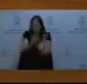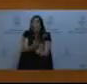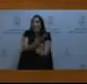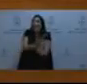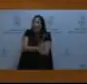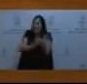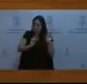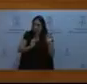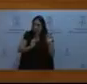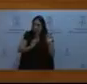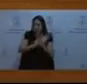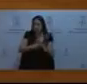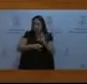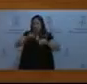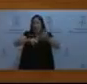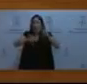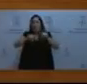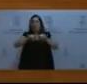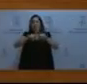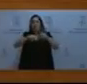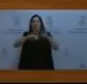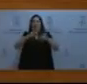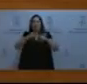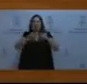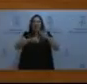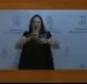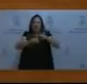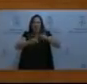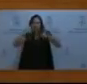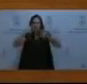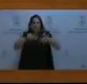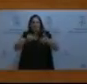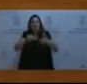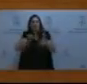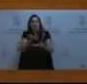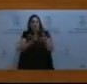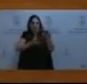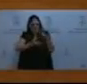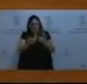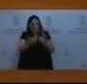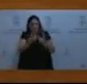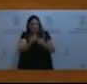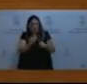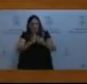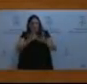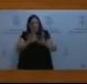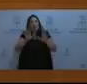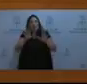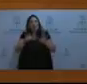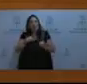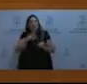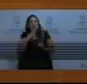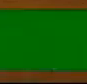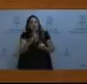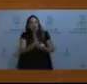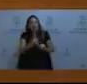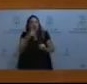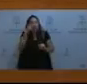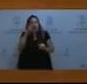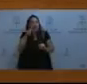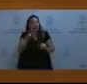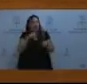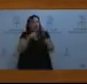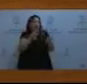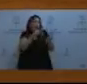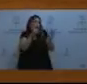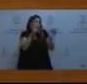autorización estamos hablando de una política de hechos consumados. Yo no niego que haya que colaborar y que haya que seguir. Pero lo que sí le digo, que yo no sé quién le aconseja a usted en este